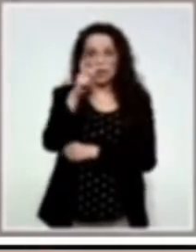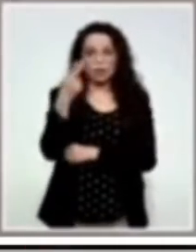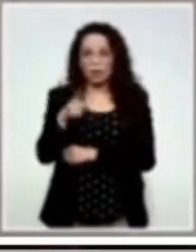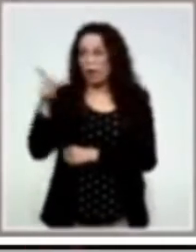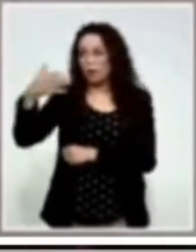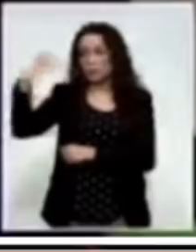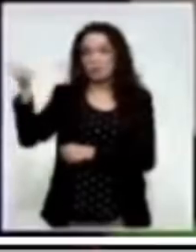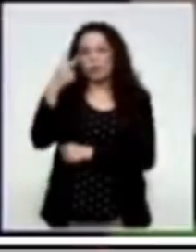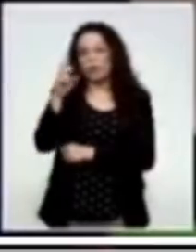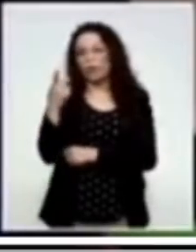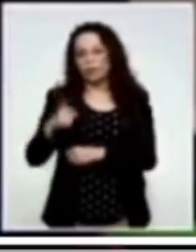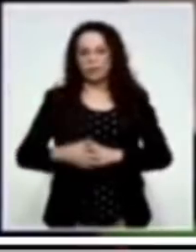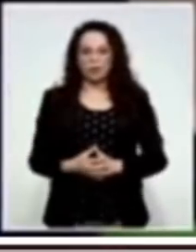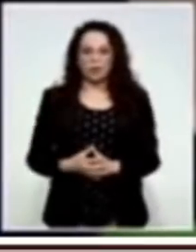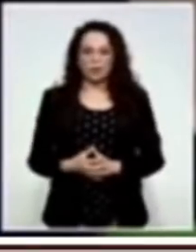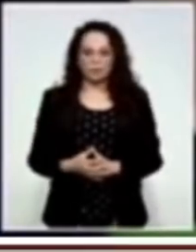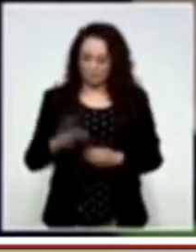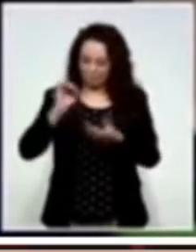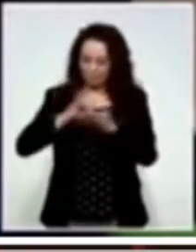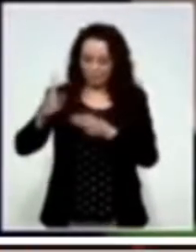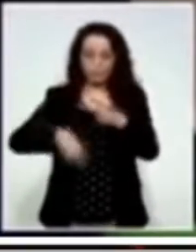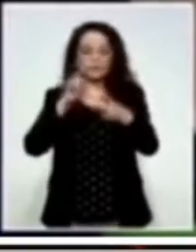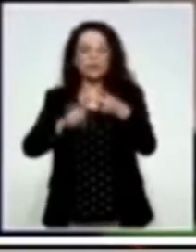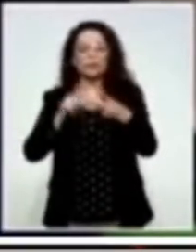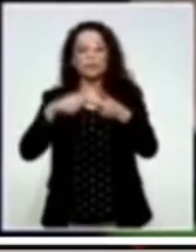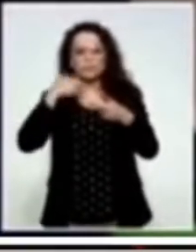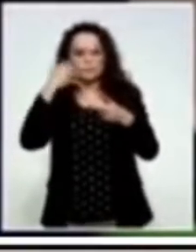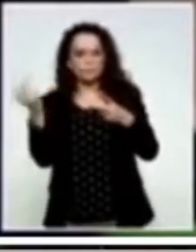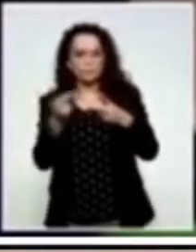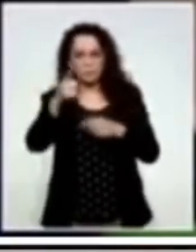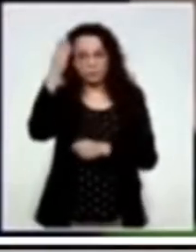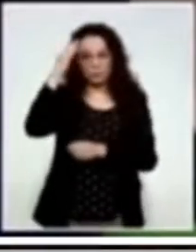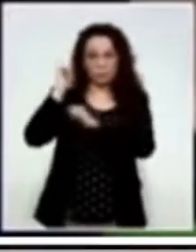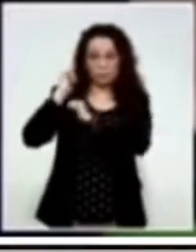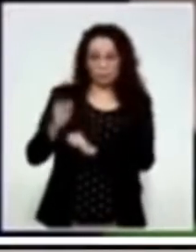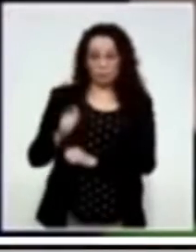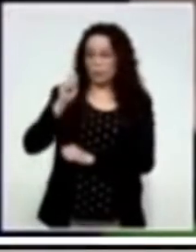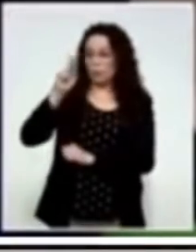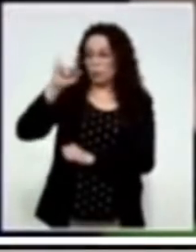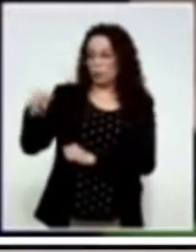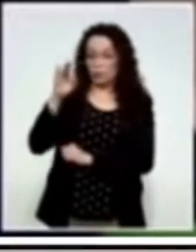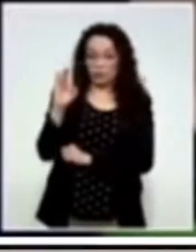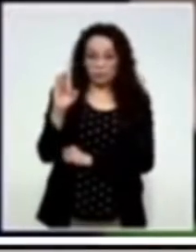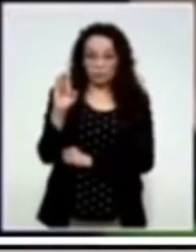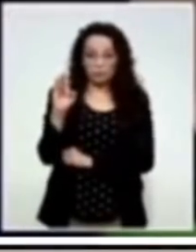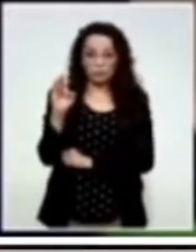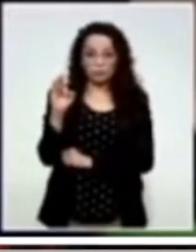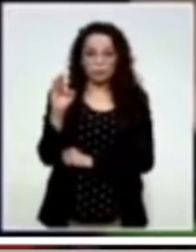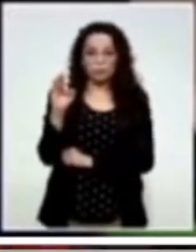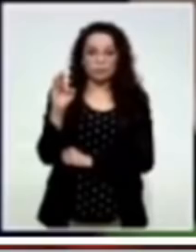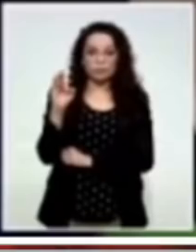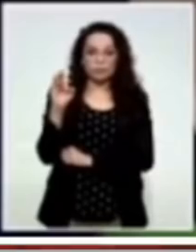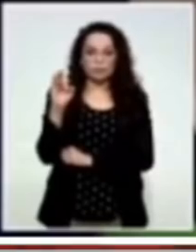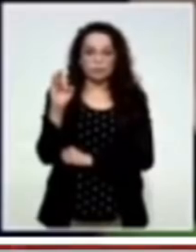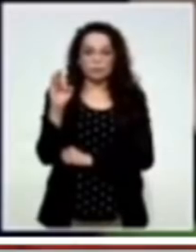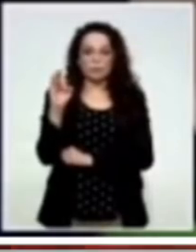diciembre. Gracias. Mi segunda pregunta sería, usted como titular del Poder Judicial y justamente en esta